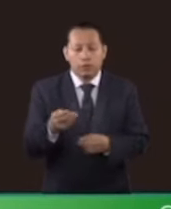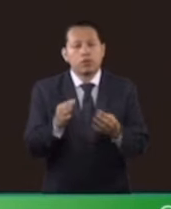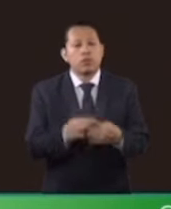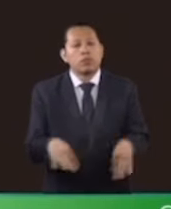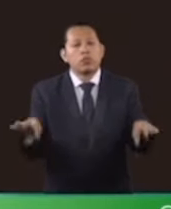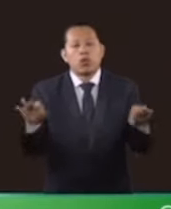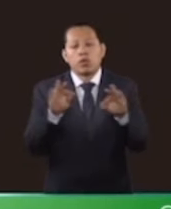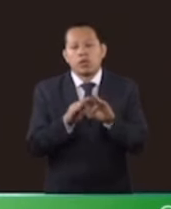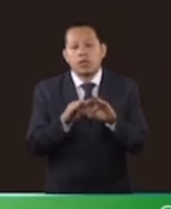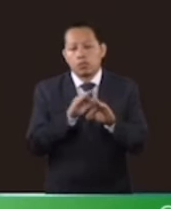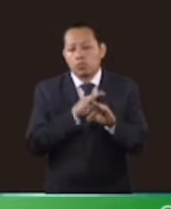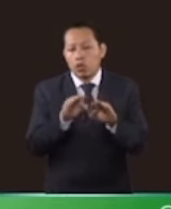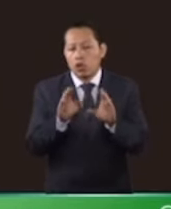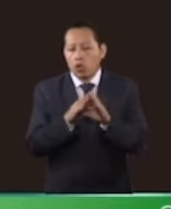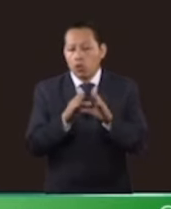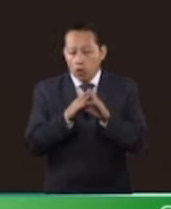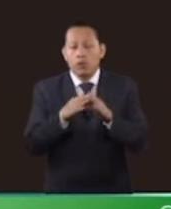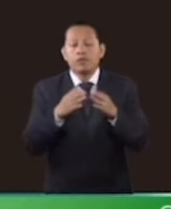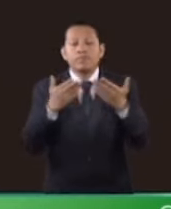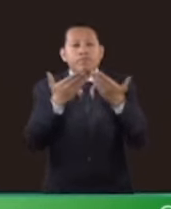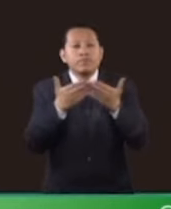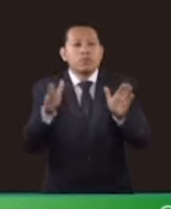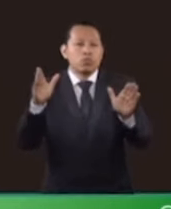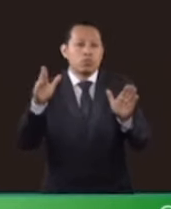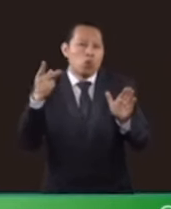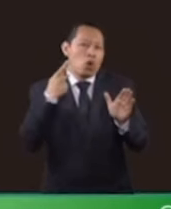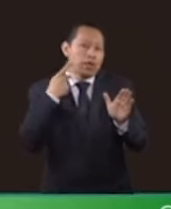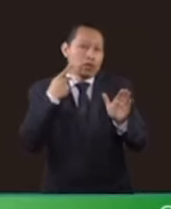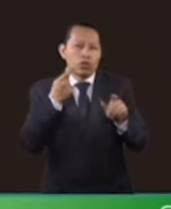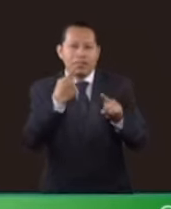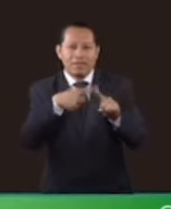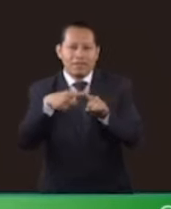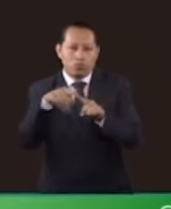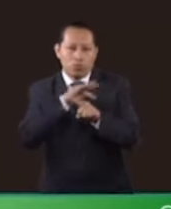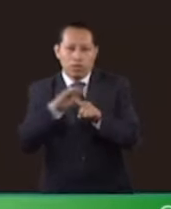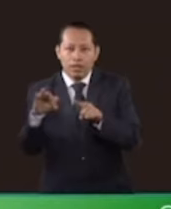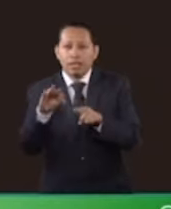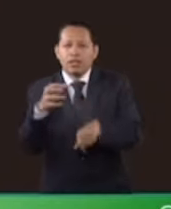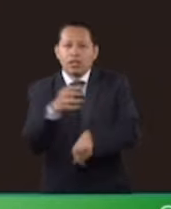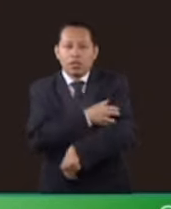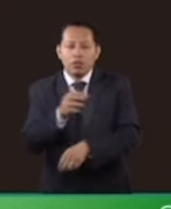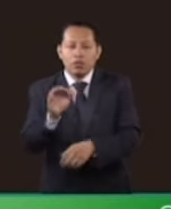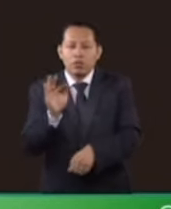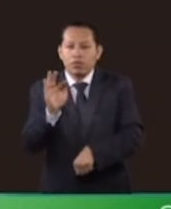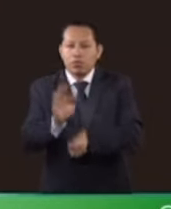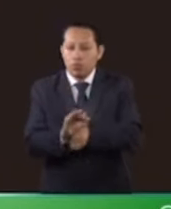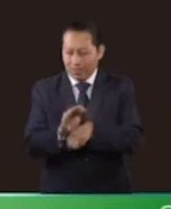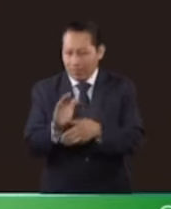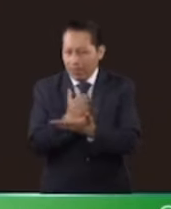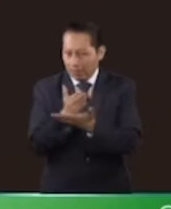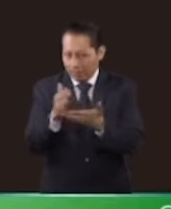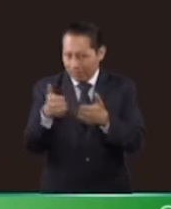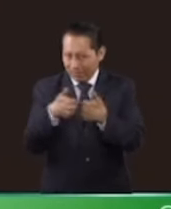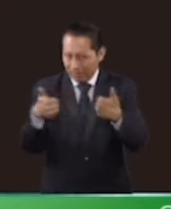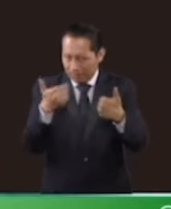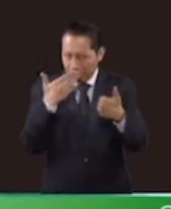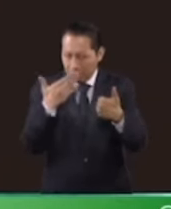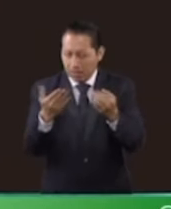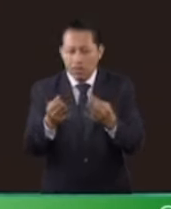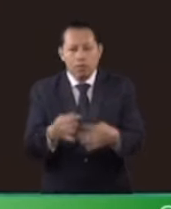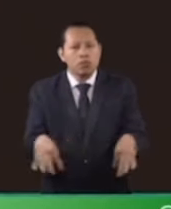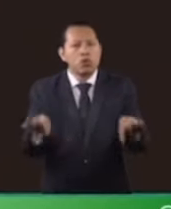importante el pluralismo político la división de poderes y también son